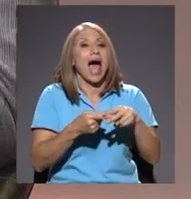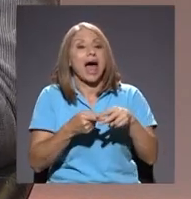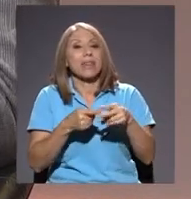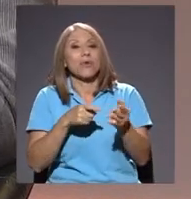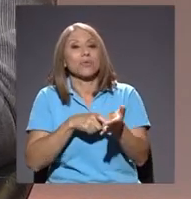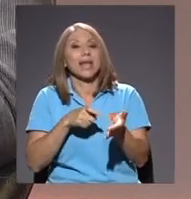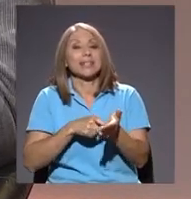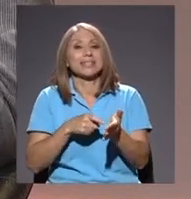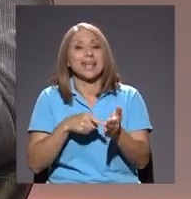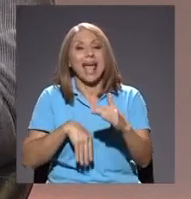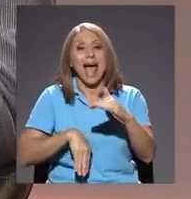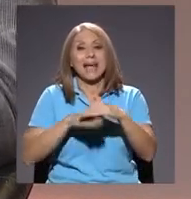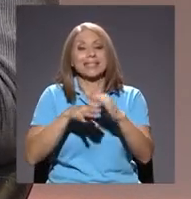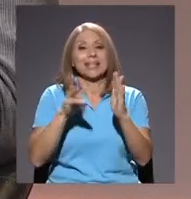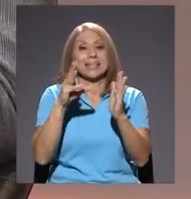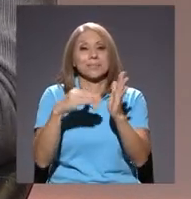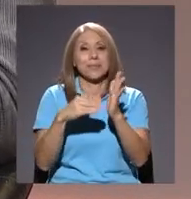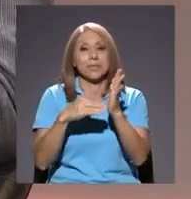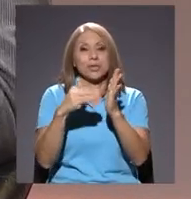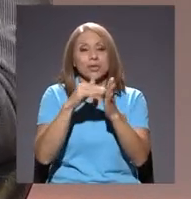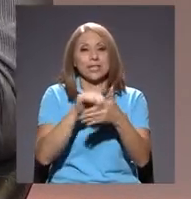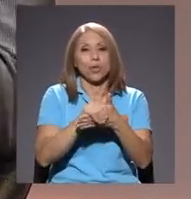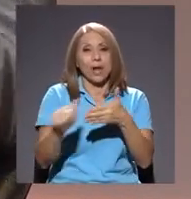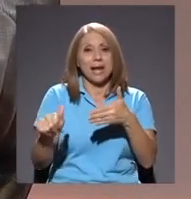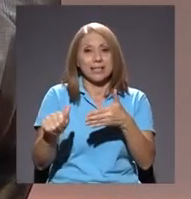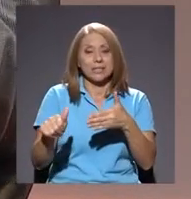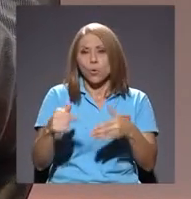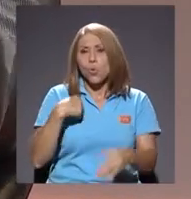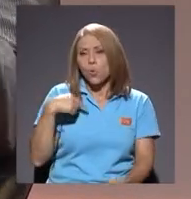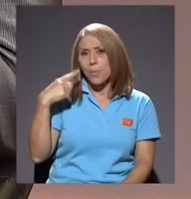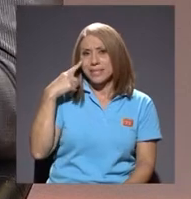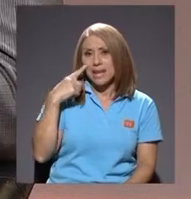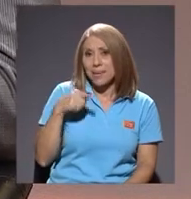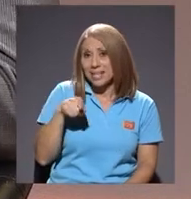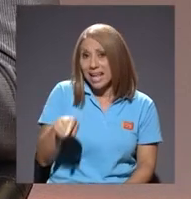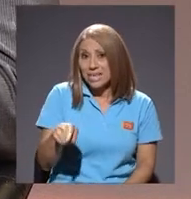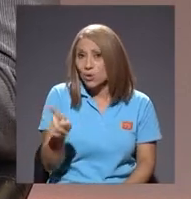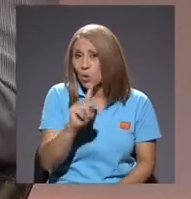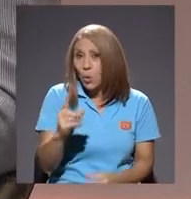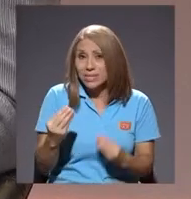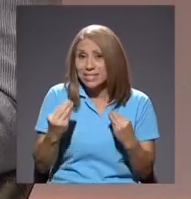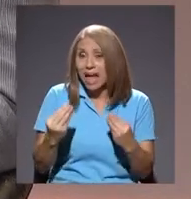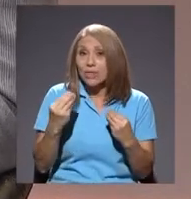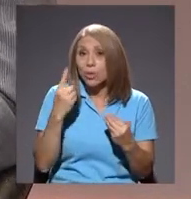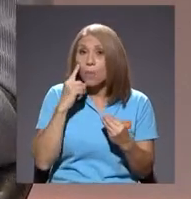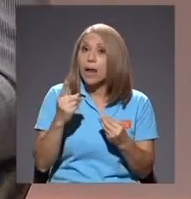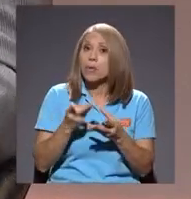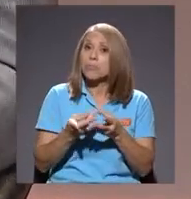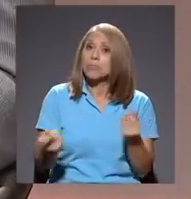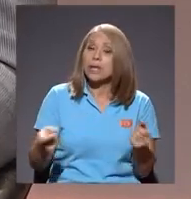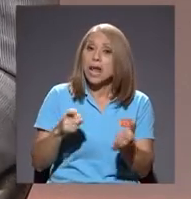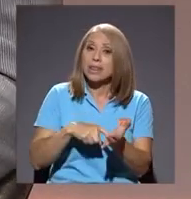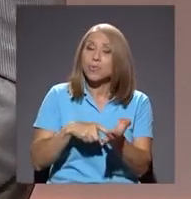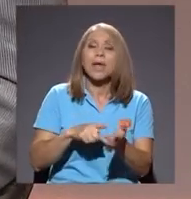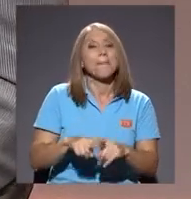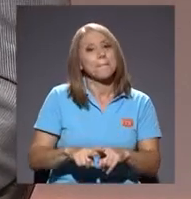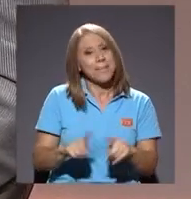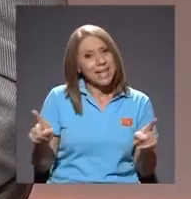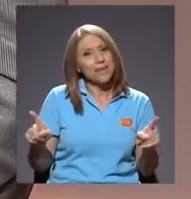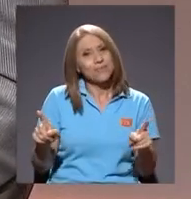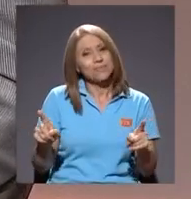en el margen es algo que no podría pensar que no es tanto para el terminal lado de peres y resuelve tal vez lo que siempre es